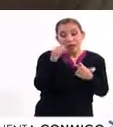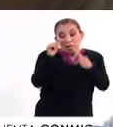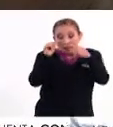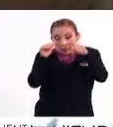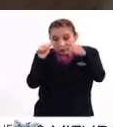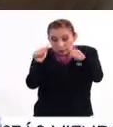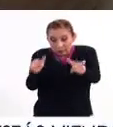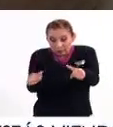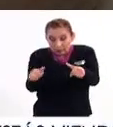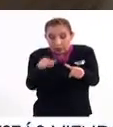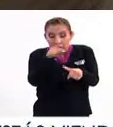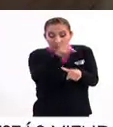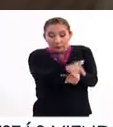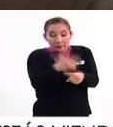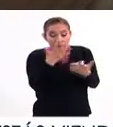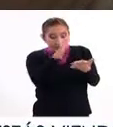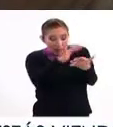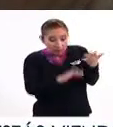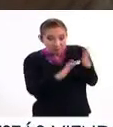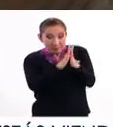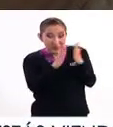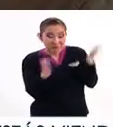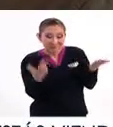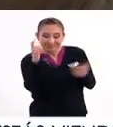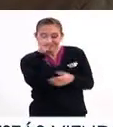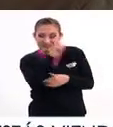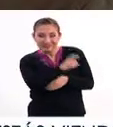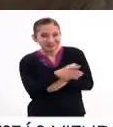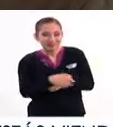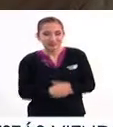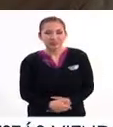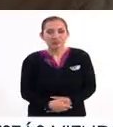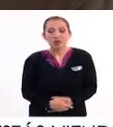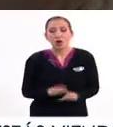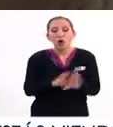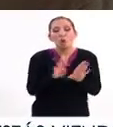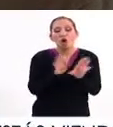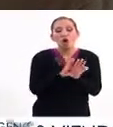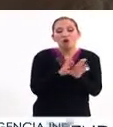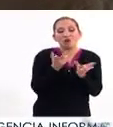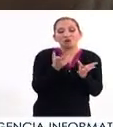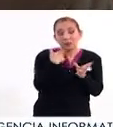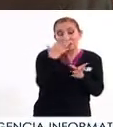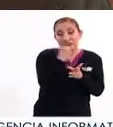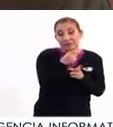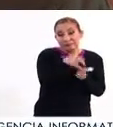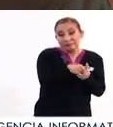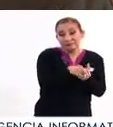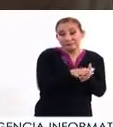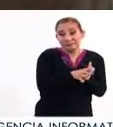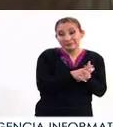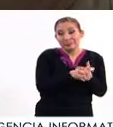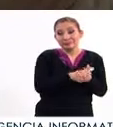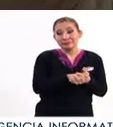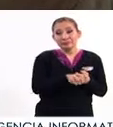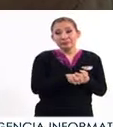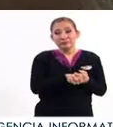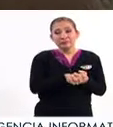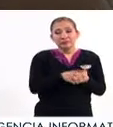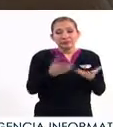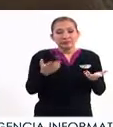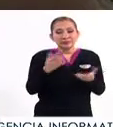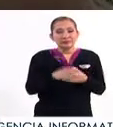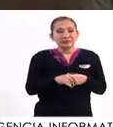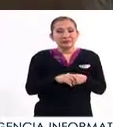bonito, tan espectacular, pero pedirle a un niño que tenga una concentración de muchas horas, o a un joven, pues está